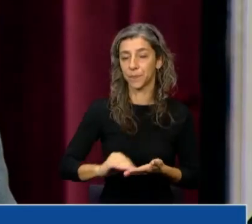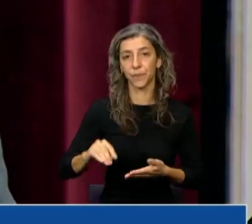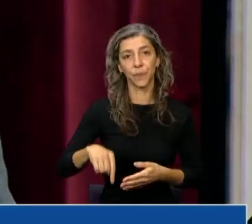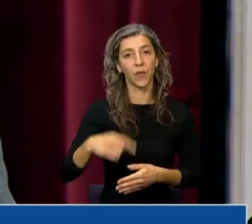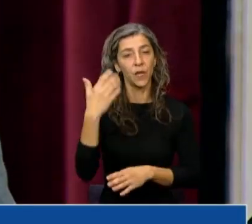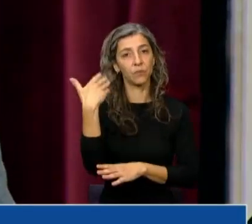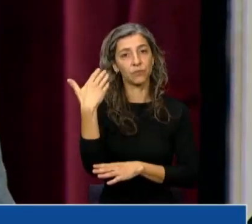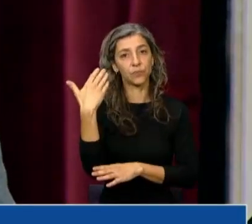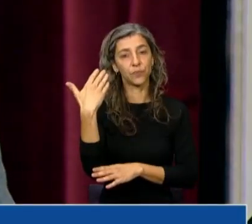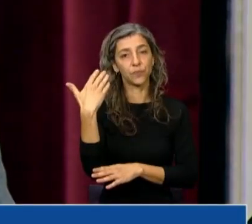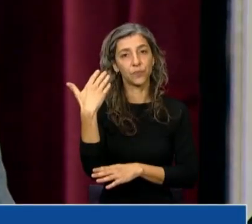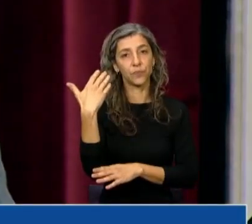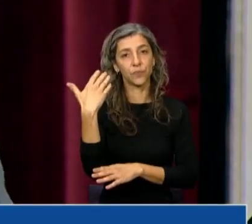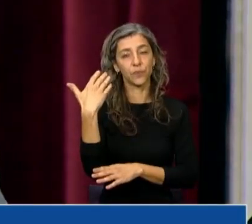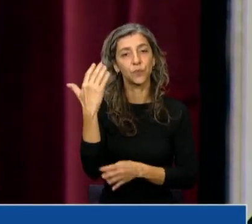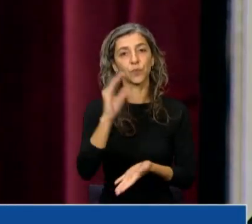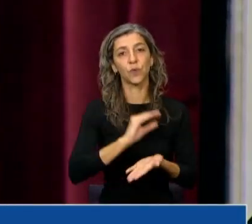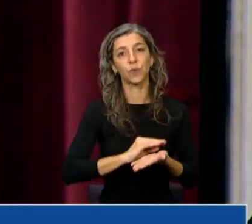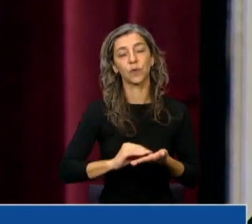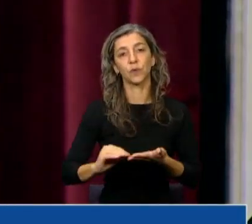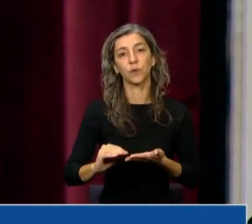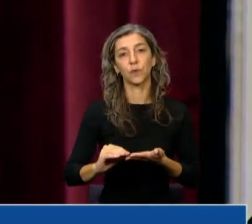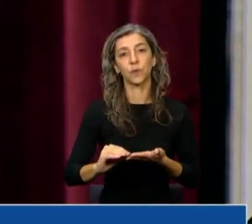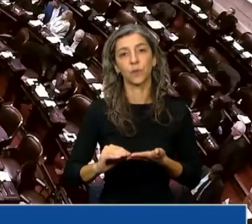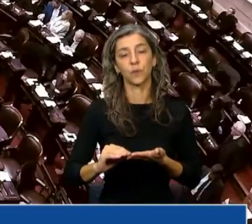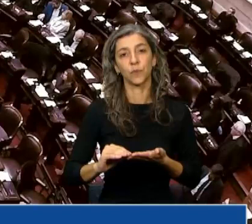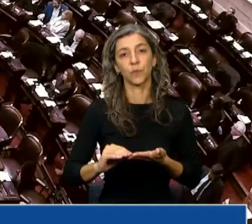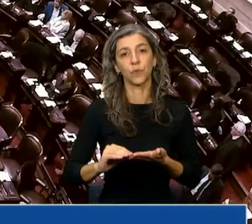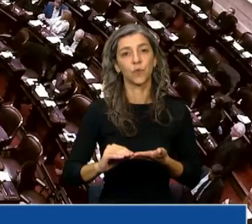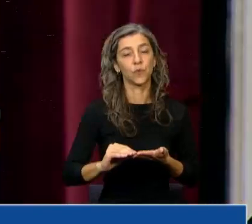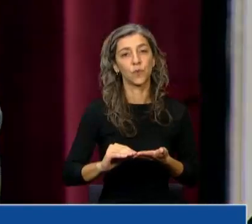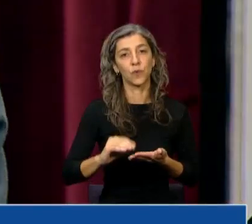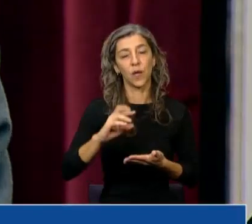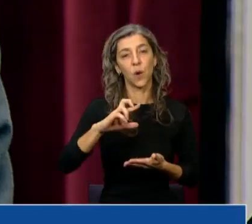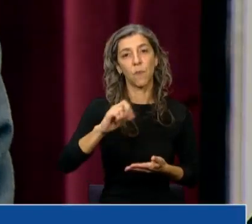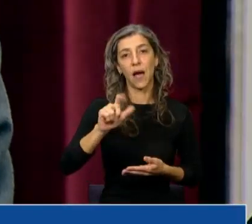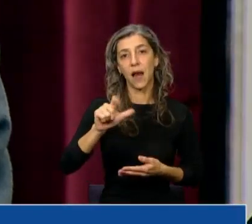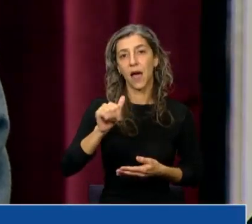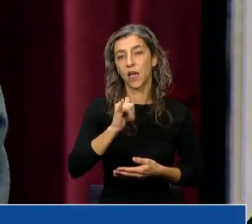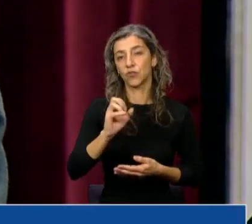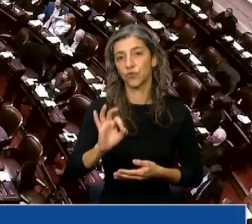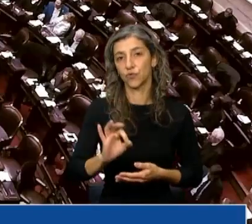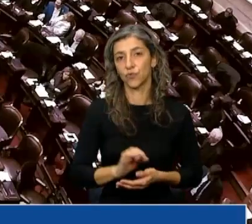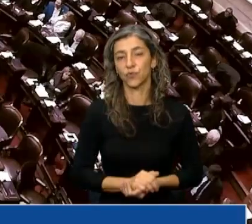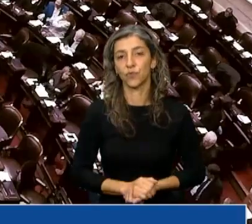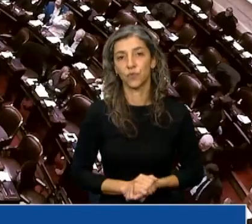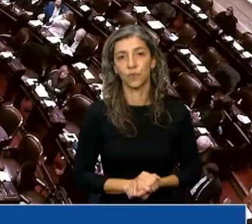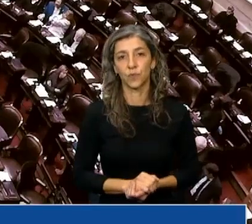Tiene la palabra el diputado Sergio Omar Palazzo.